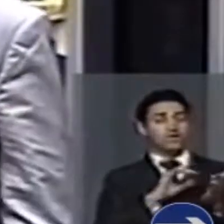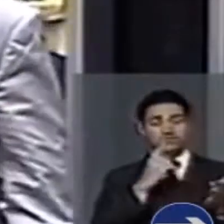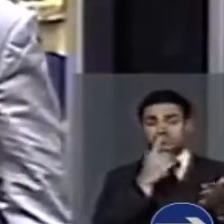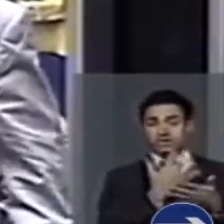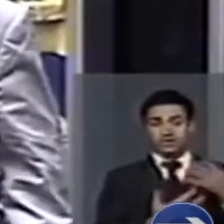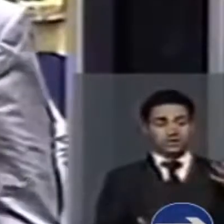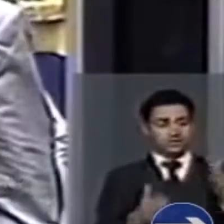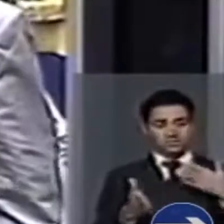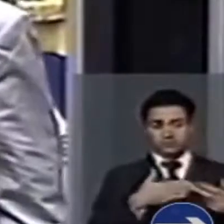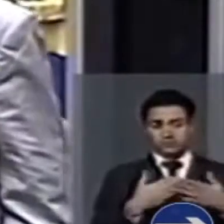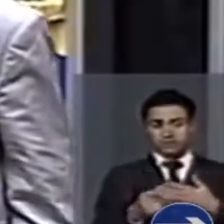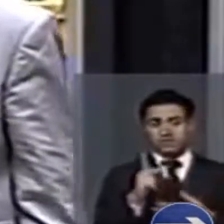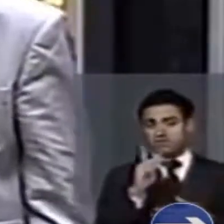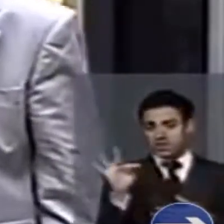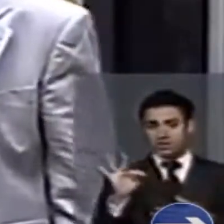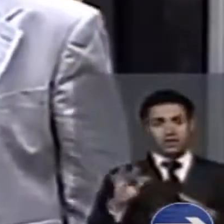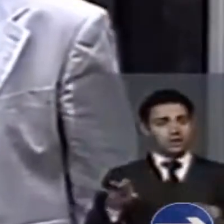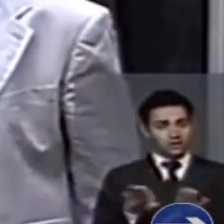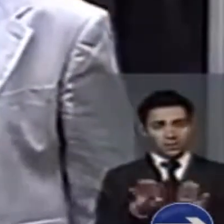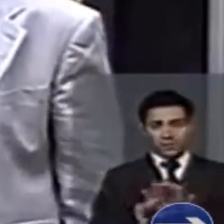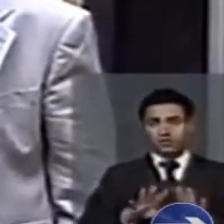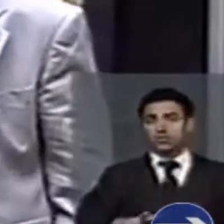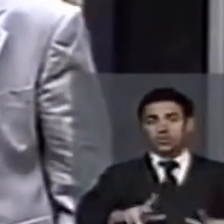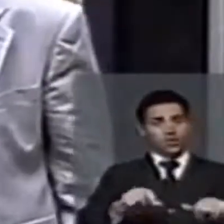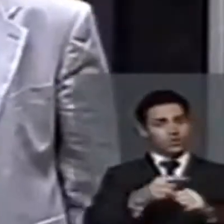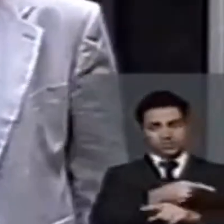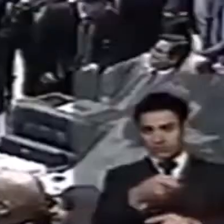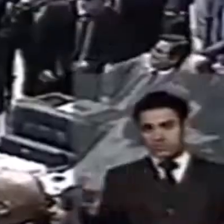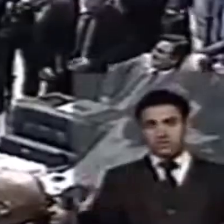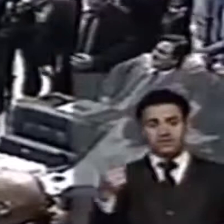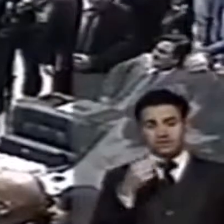PT como todos ustedes.